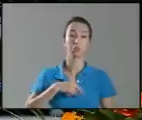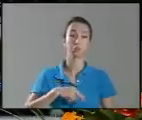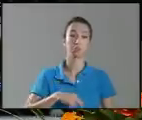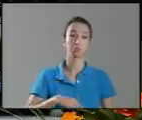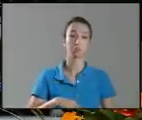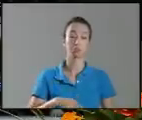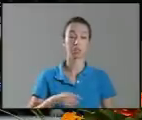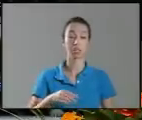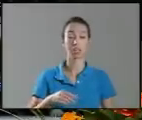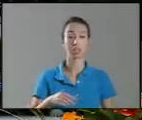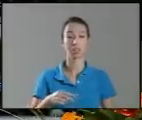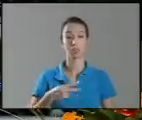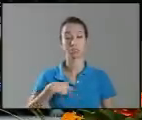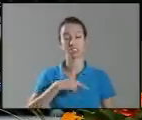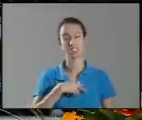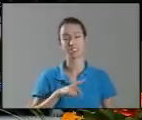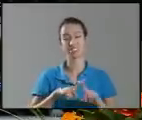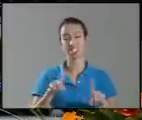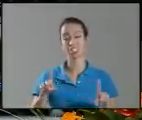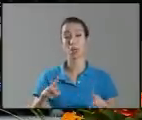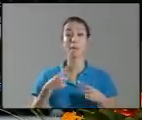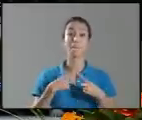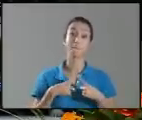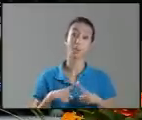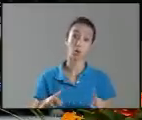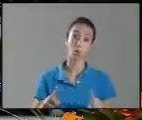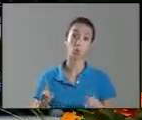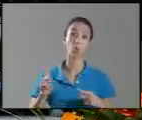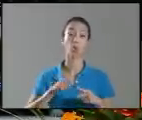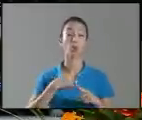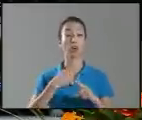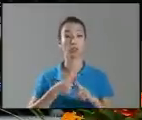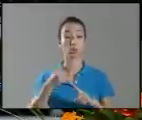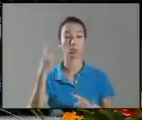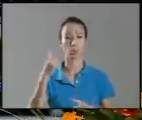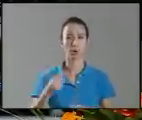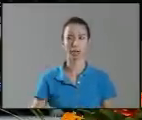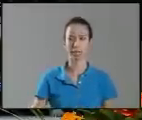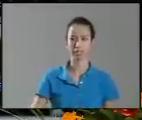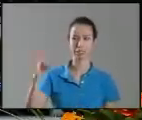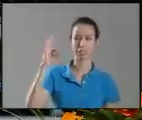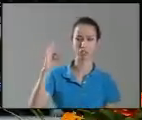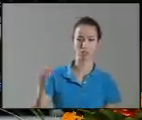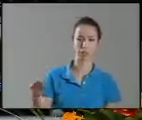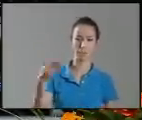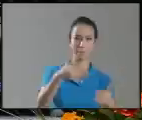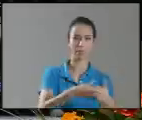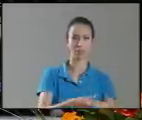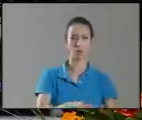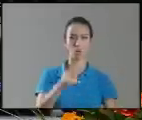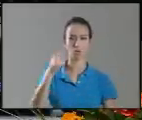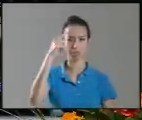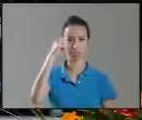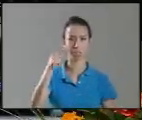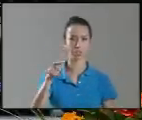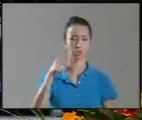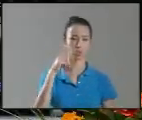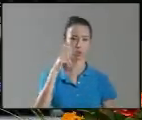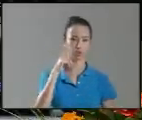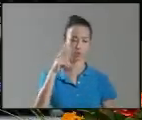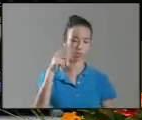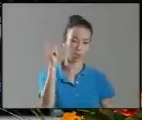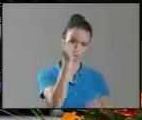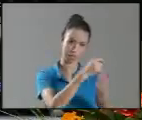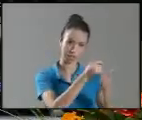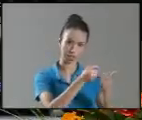Del cuerpo de Cristo. Entre nosotros podemos tener nuestros, incluso con otros ministros, nuestras desavenencias. Pero